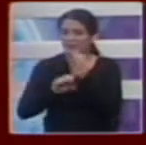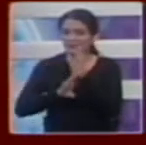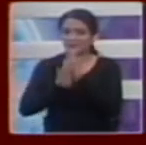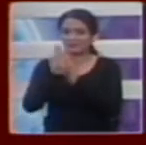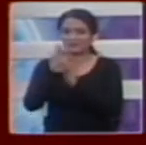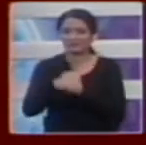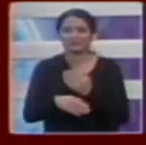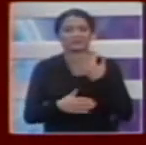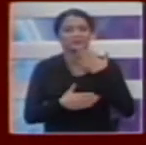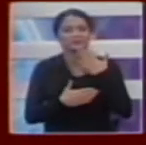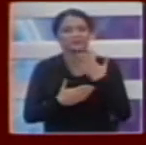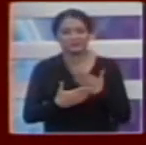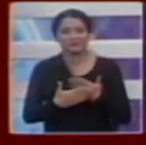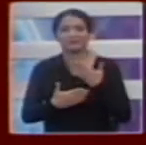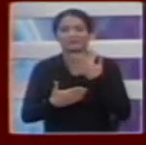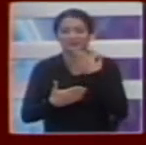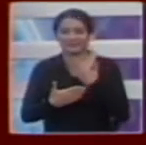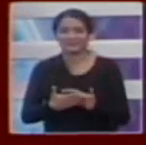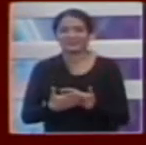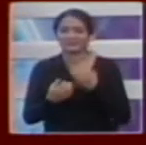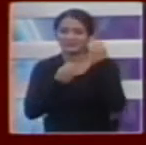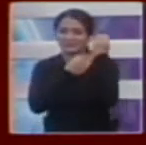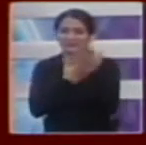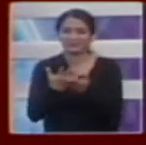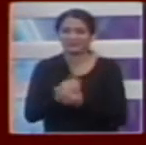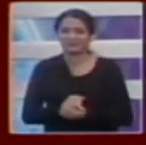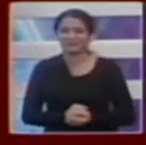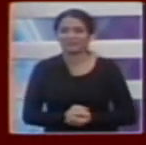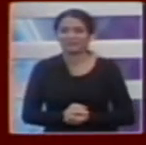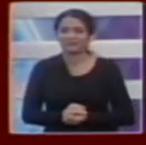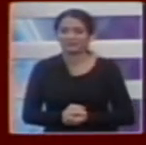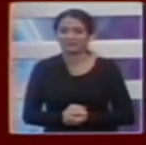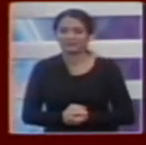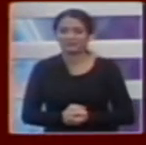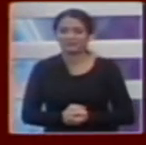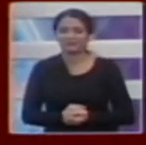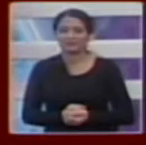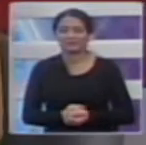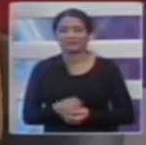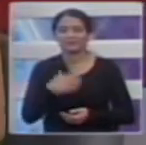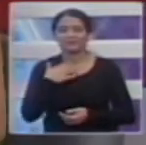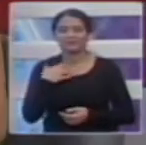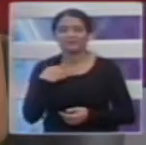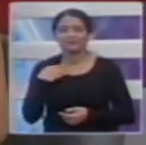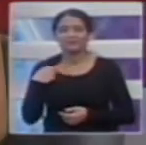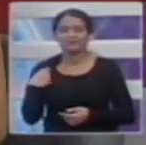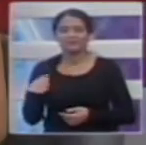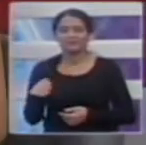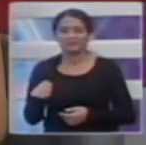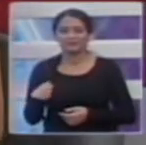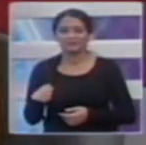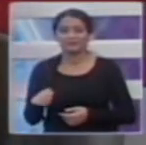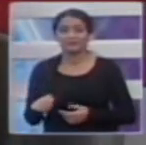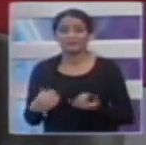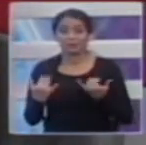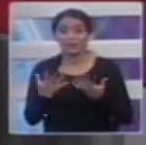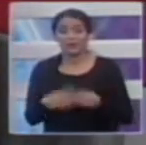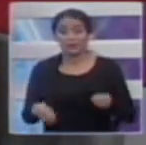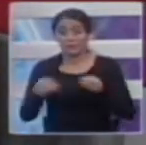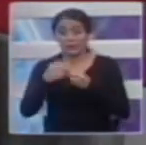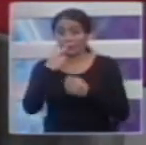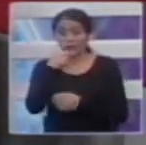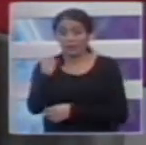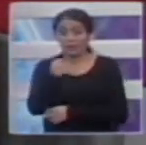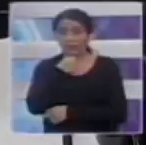creciendo. Muchas gracias y un gusto haber compartido con ustedes este espacio. Encantada de tenerla por acá. Amigos televidentes, si ustedes quieren ver nuevamente